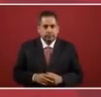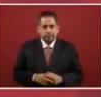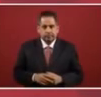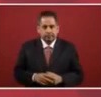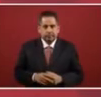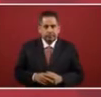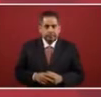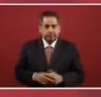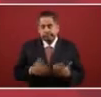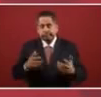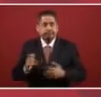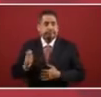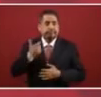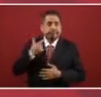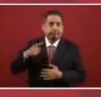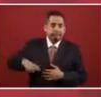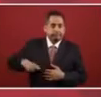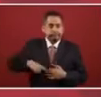herencia